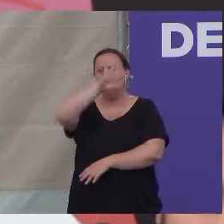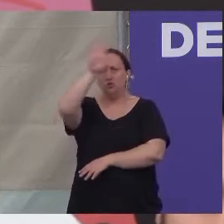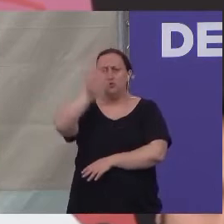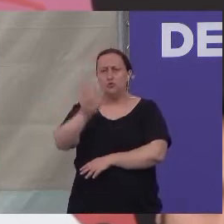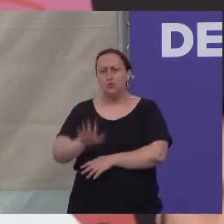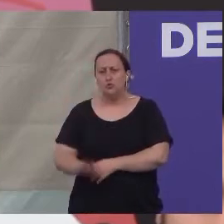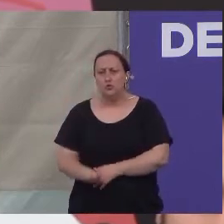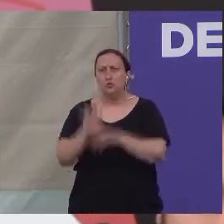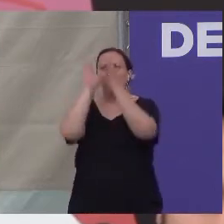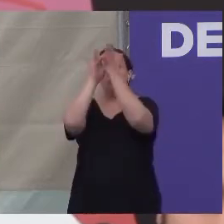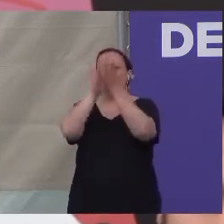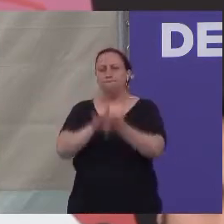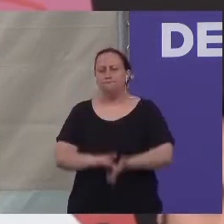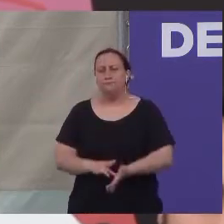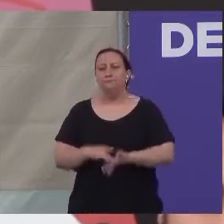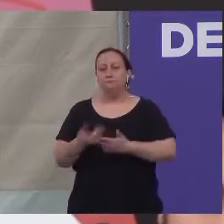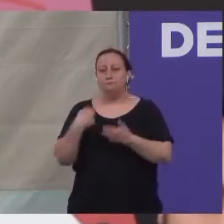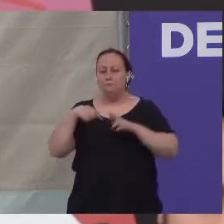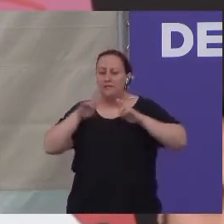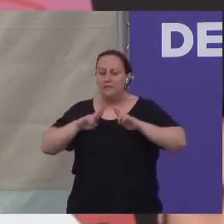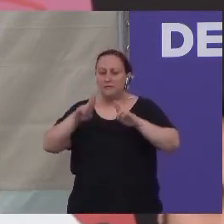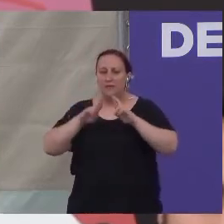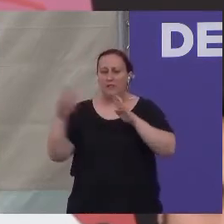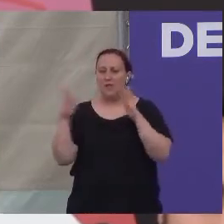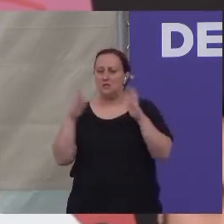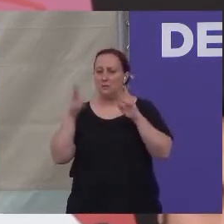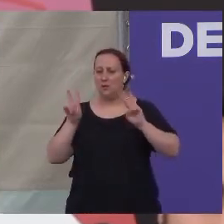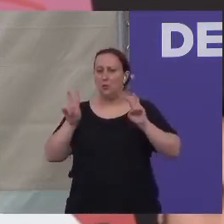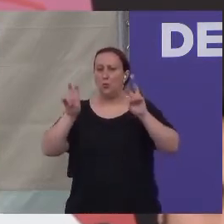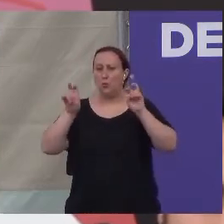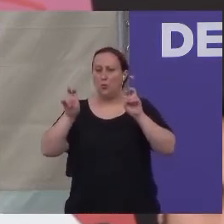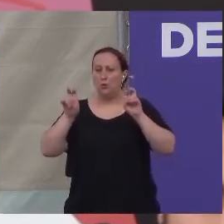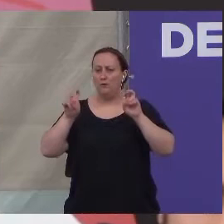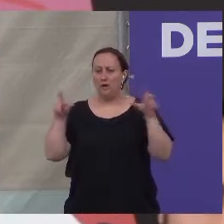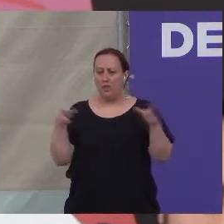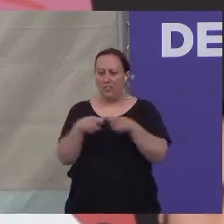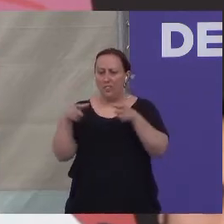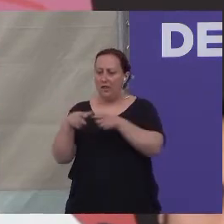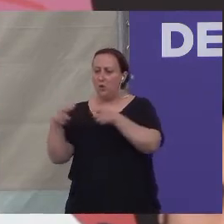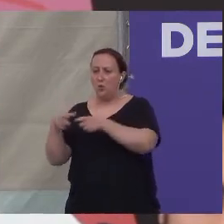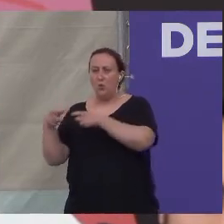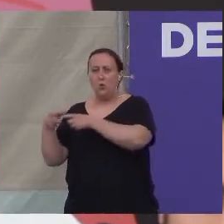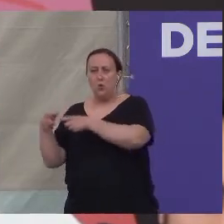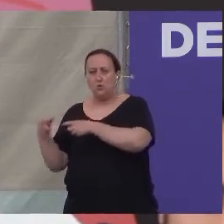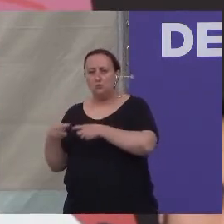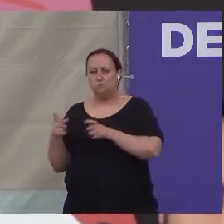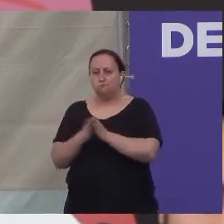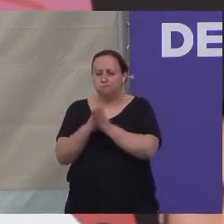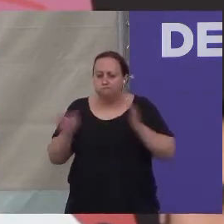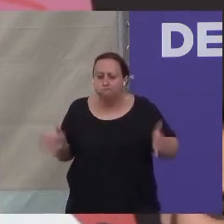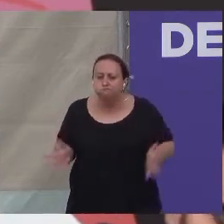Tengo la esperanza de que en esta nueva etapa se dé a los círculos el impulso definitivo para que